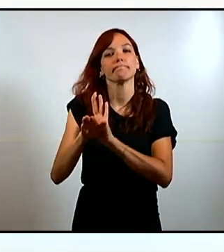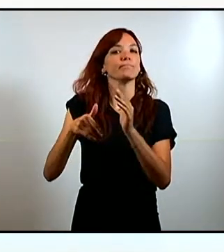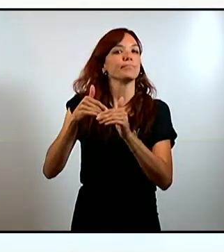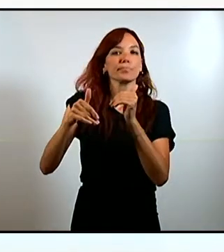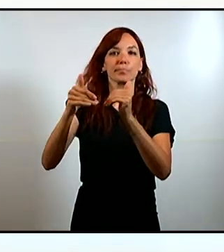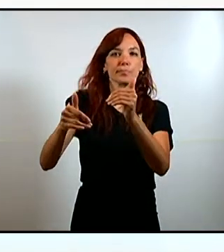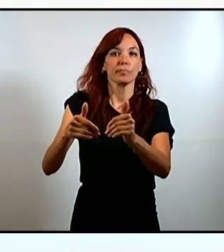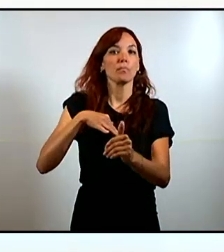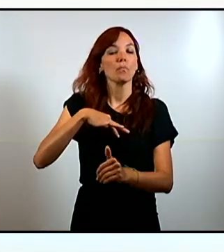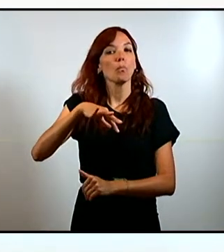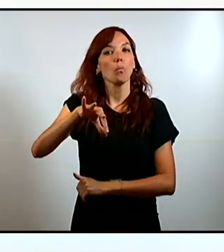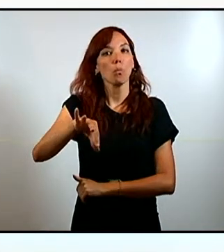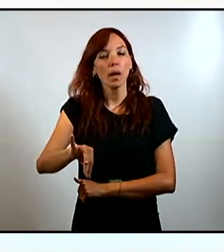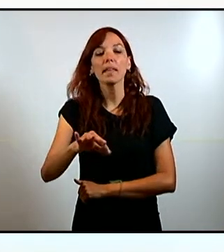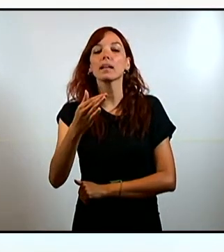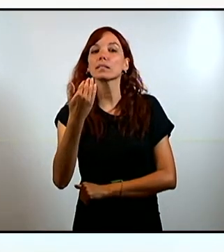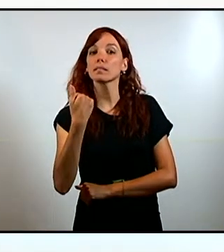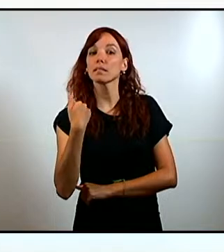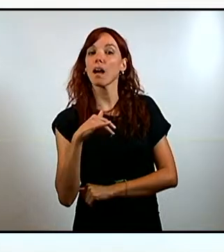contar, con